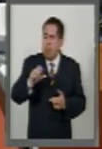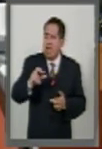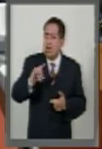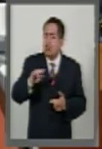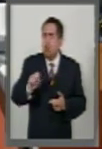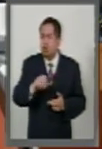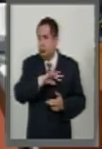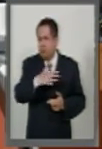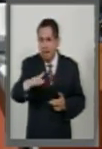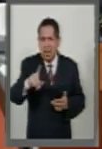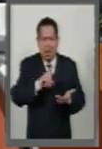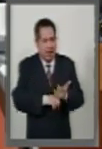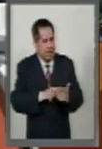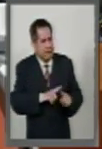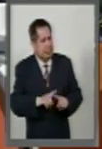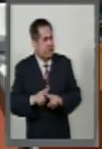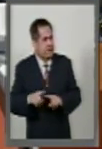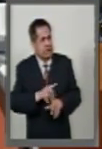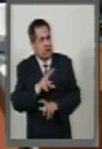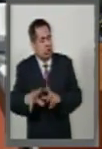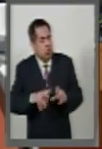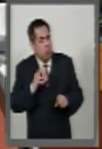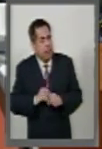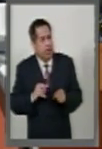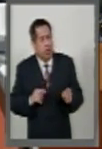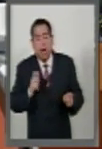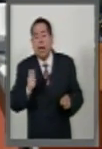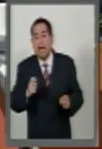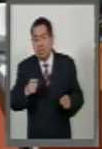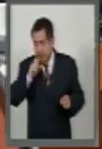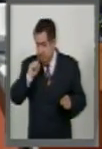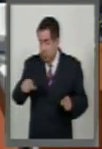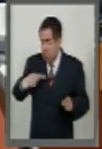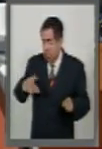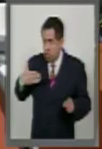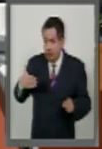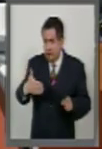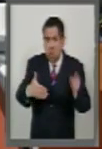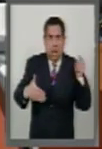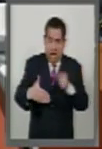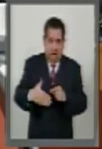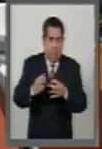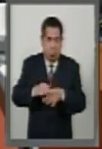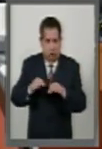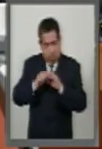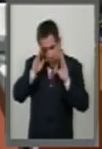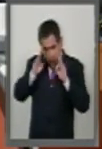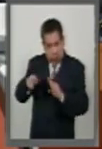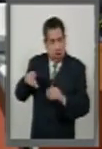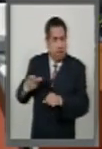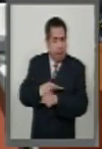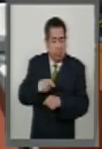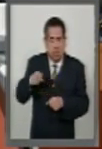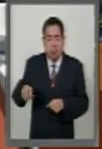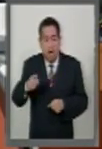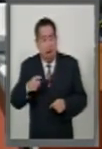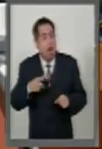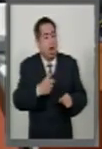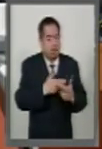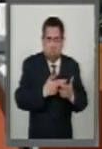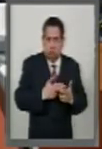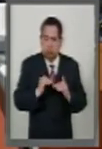un enfoque integral que incluye al pescador en el centro de este sistema y en asegurar que las